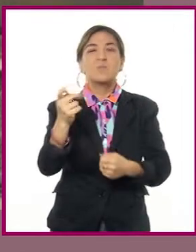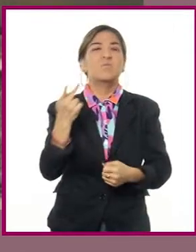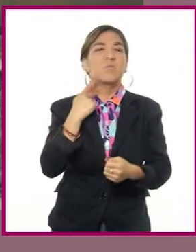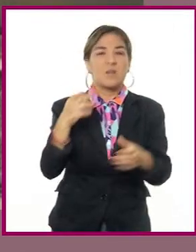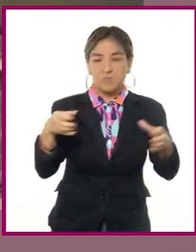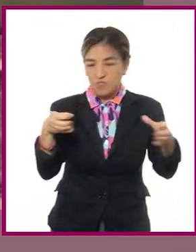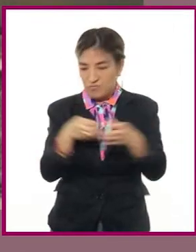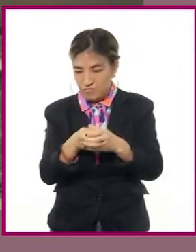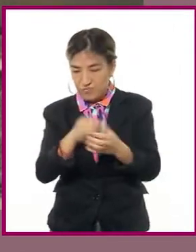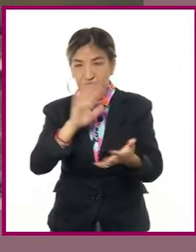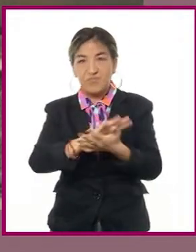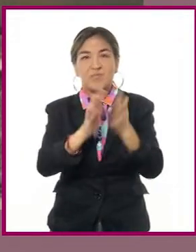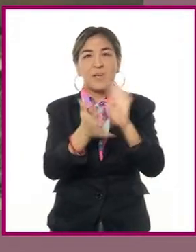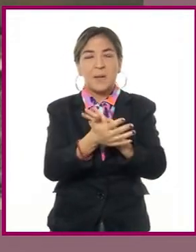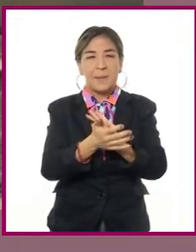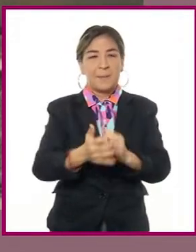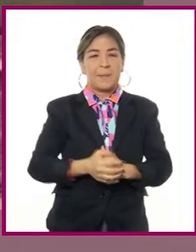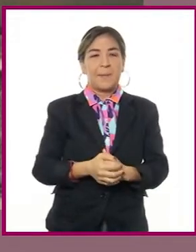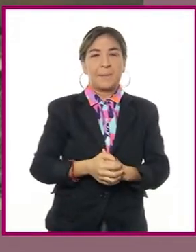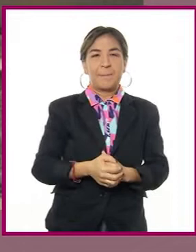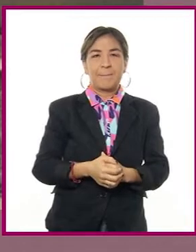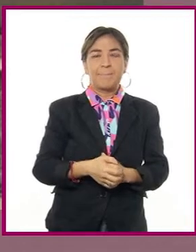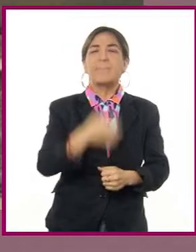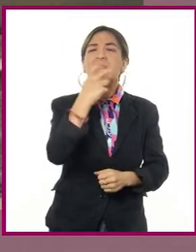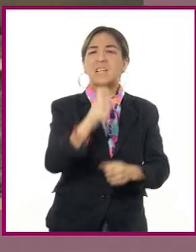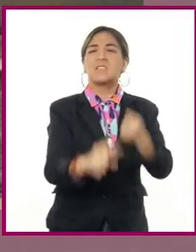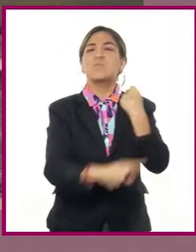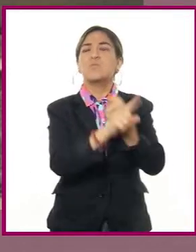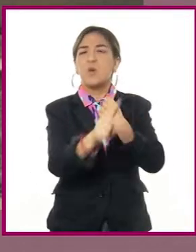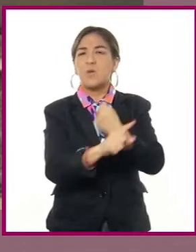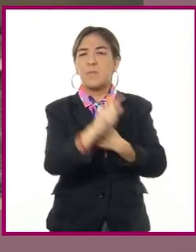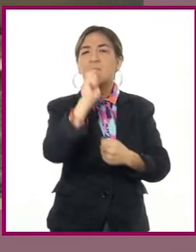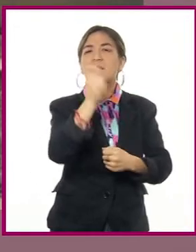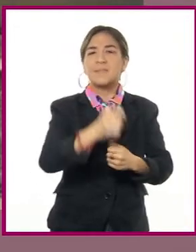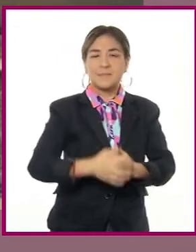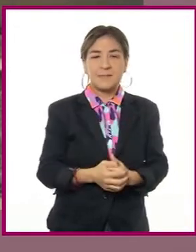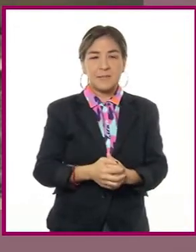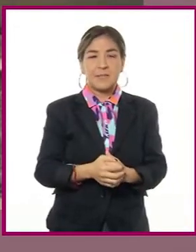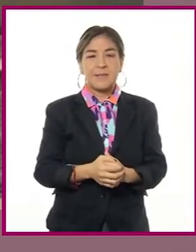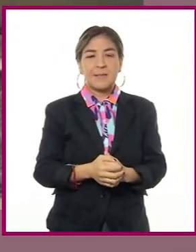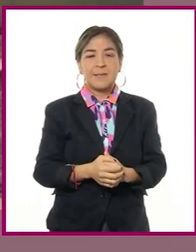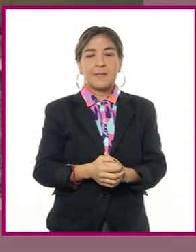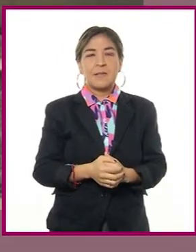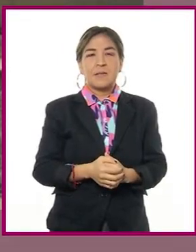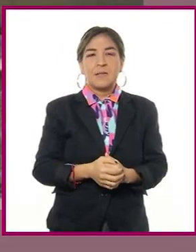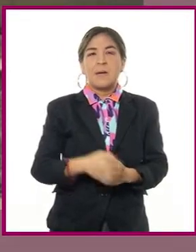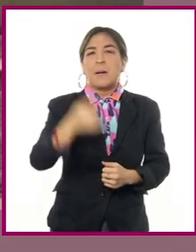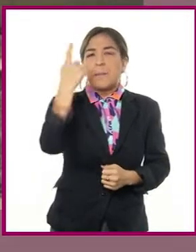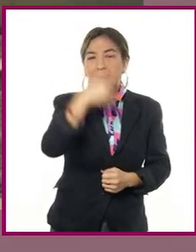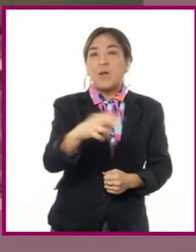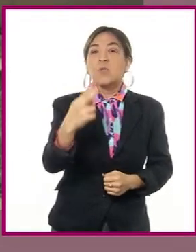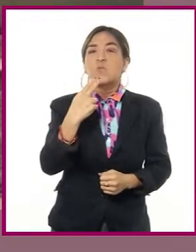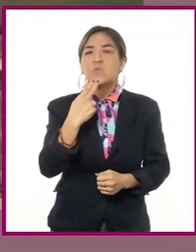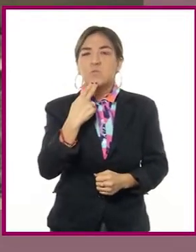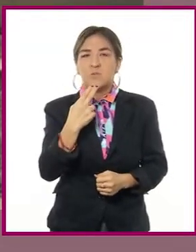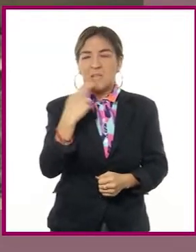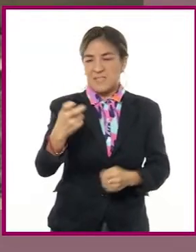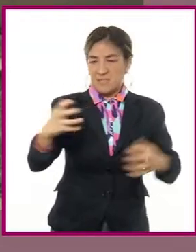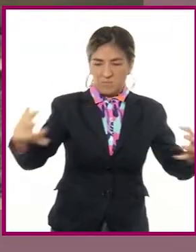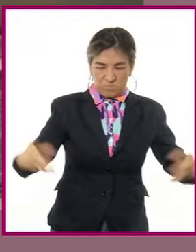bien importante. Su capacidad de usar el enojo,